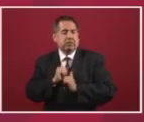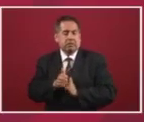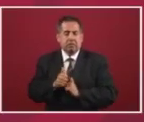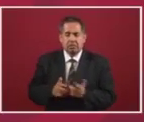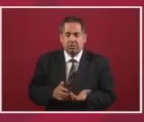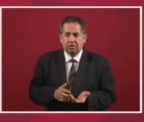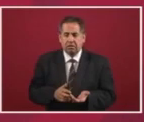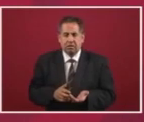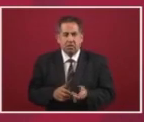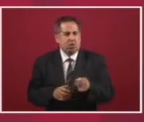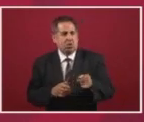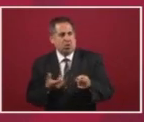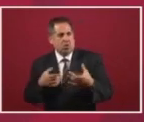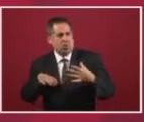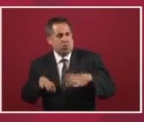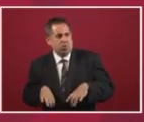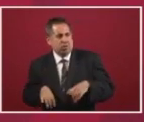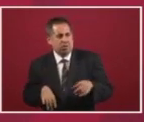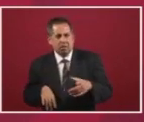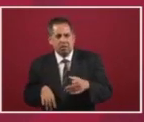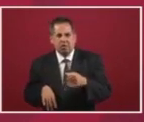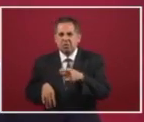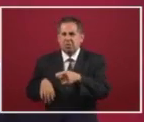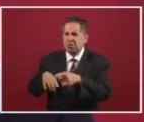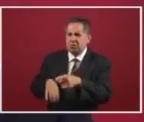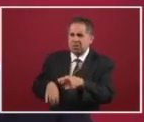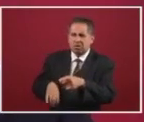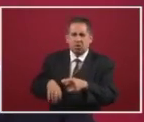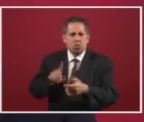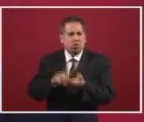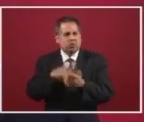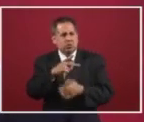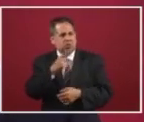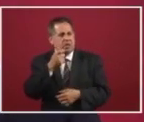¿Qué te andas metiendo? ¿Por qué te preocupas si no es tuyo?